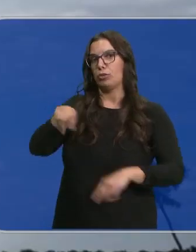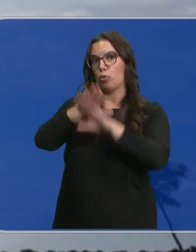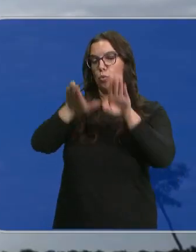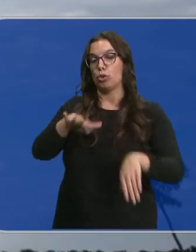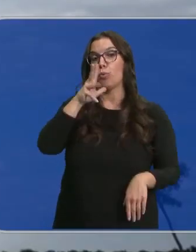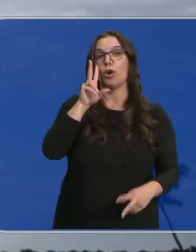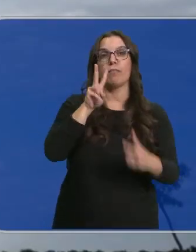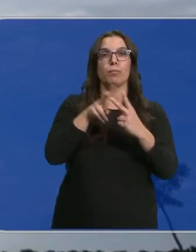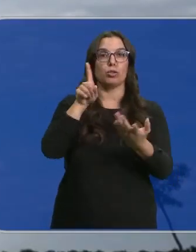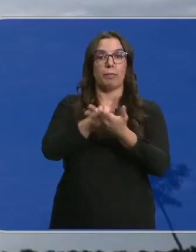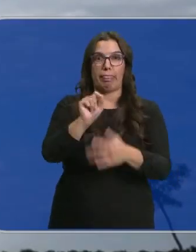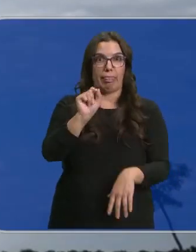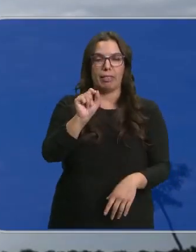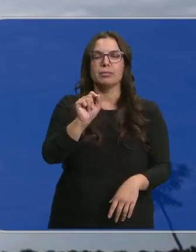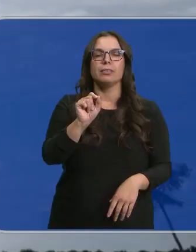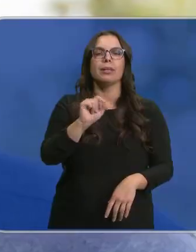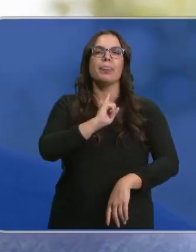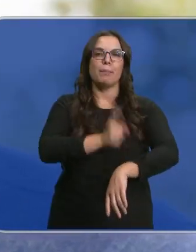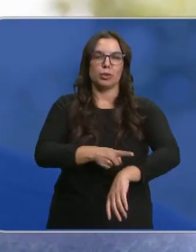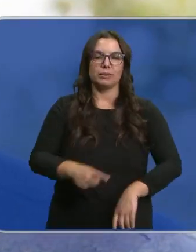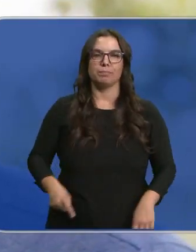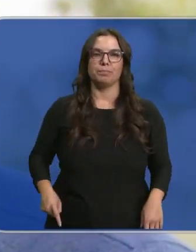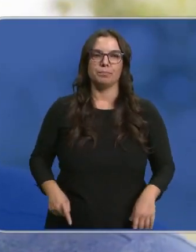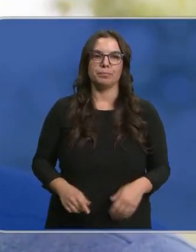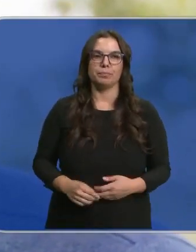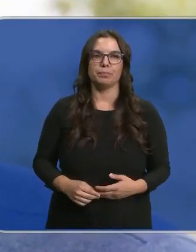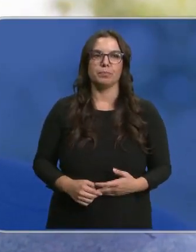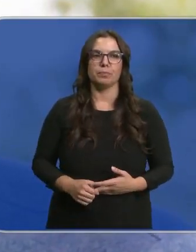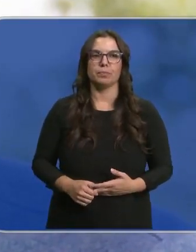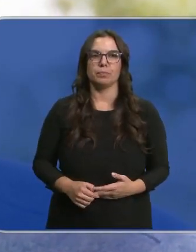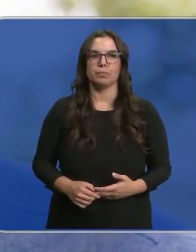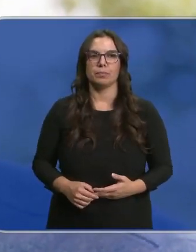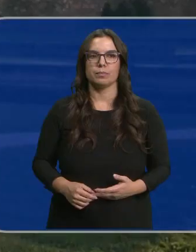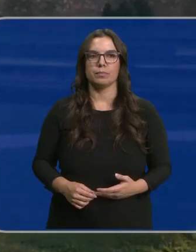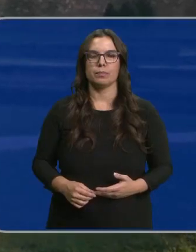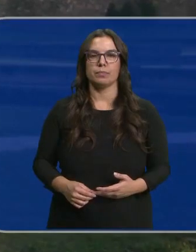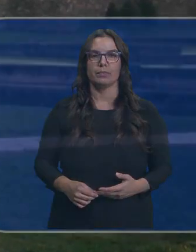vamos, pero regresamos en tan solo unos segundos con los deportes. De la actitud